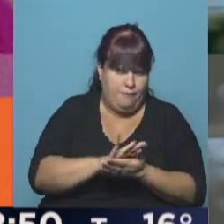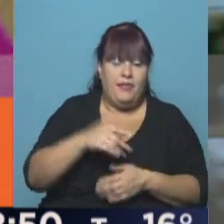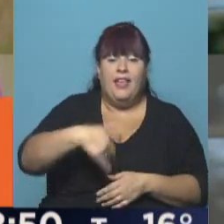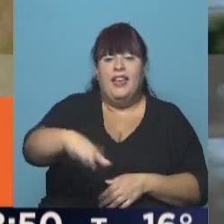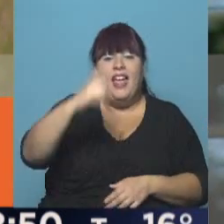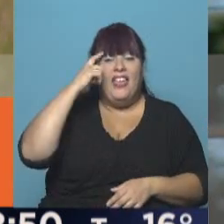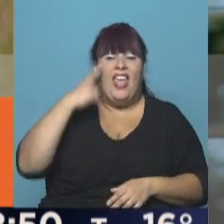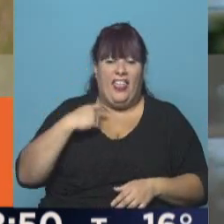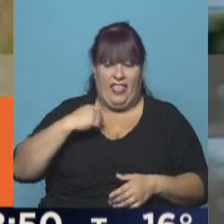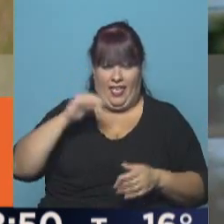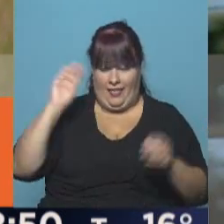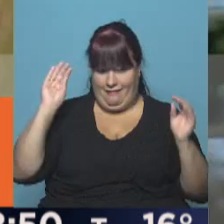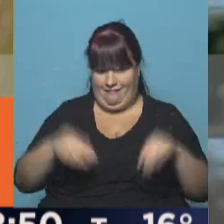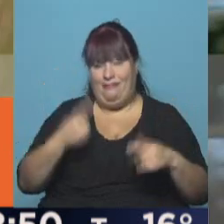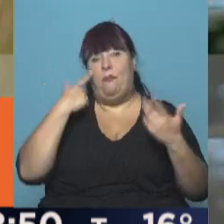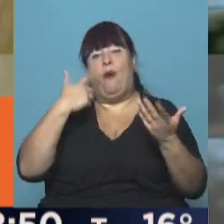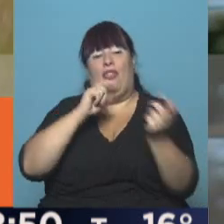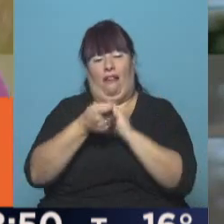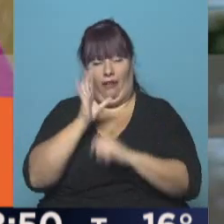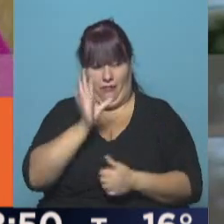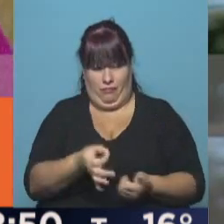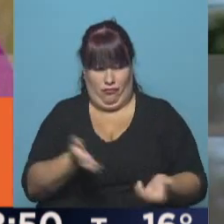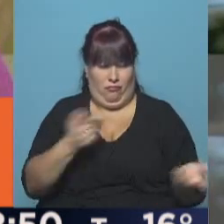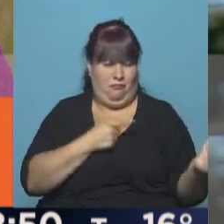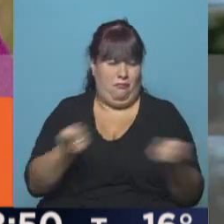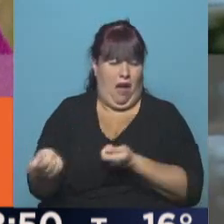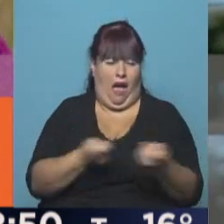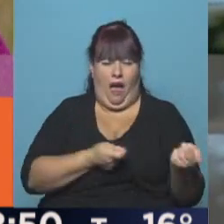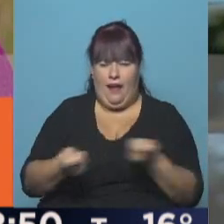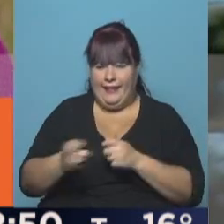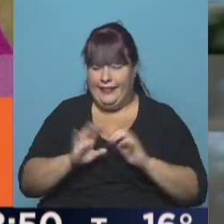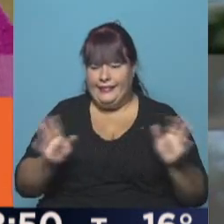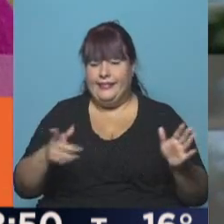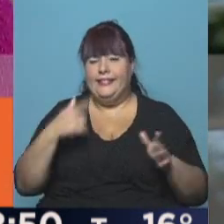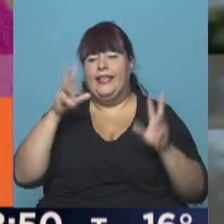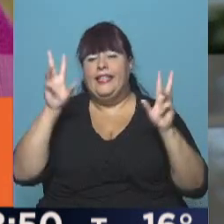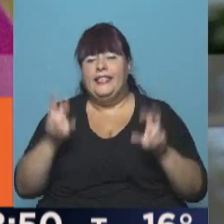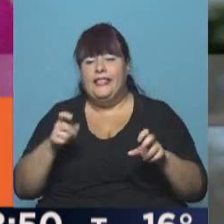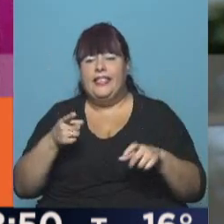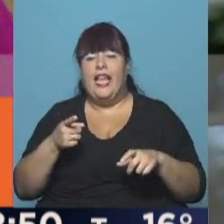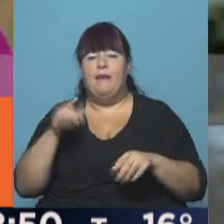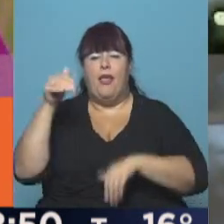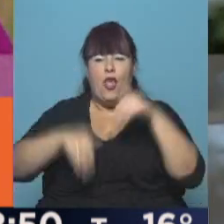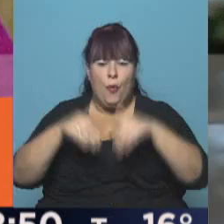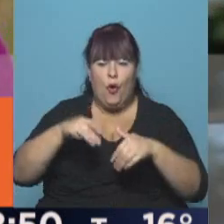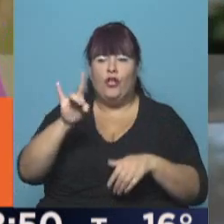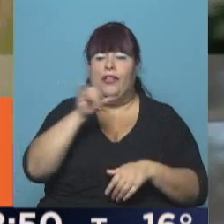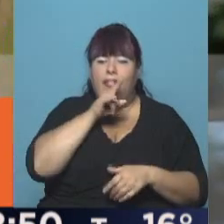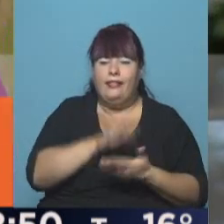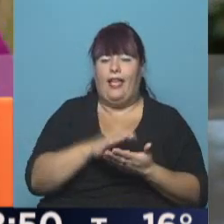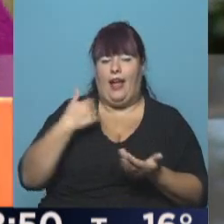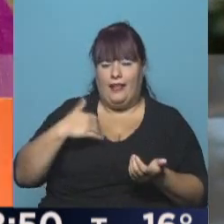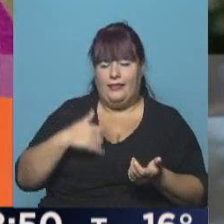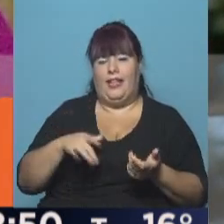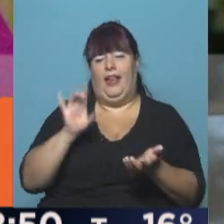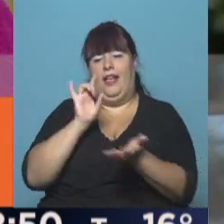días dilapidaron esa oportunidad histórica. Uno ha visto todo el manejo que han tenido con la cuestión de la elección del técnico argentino